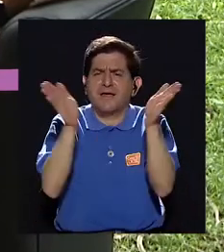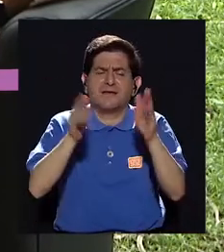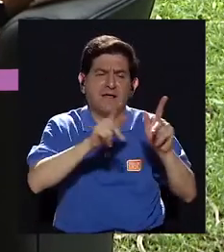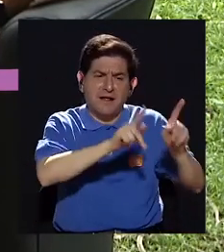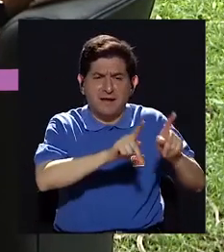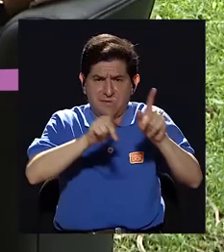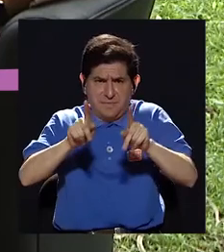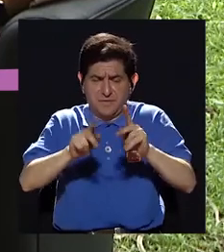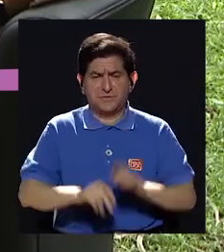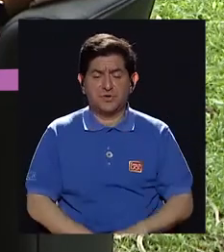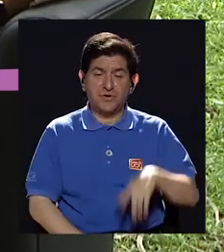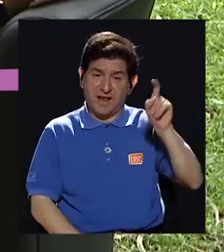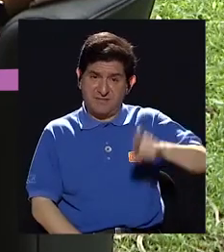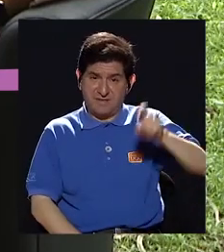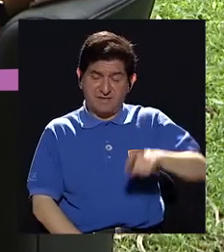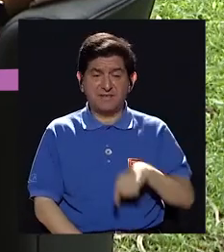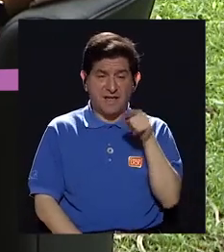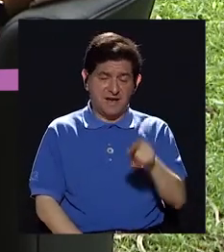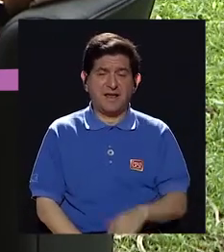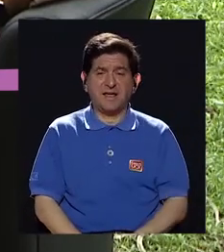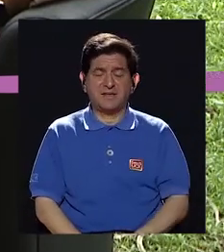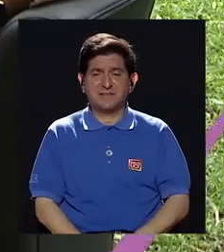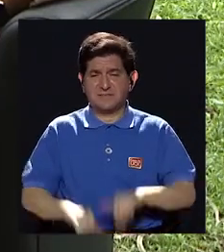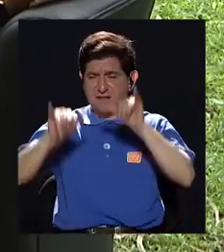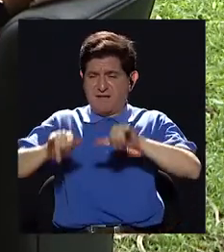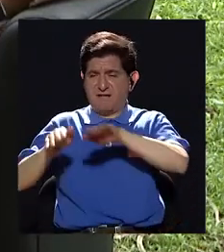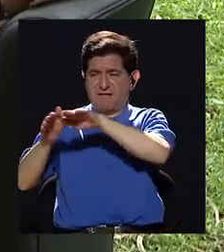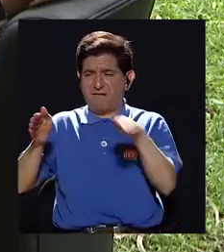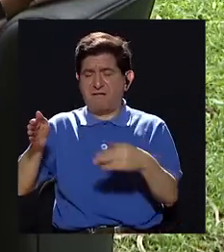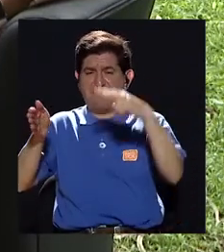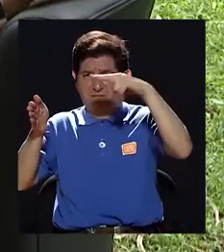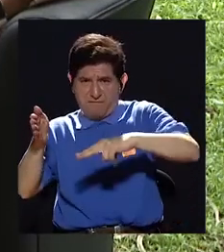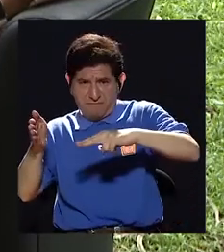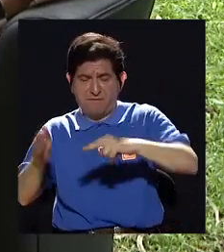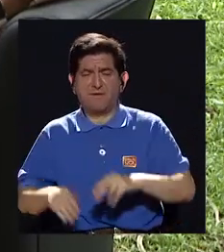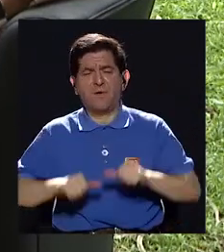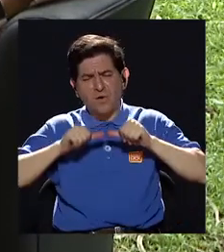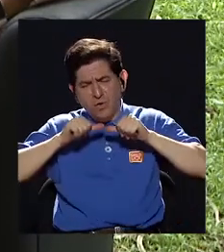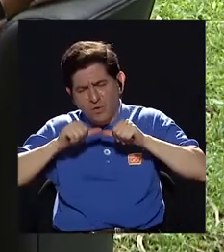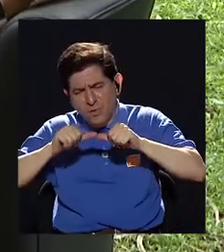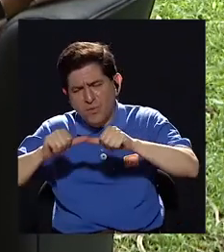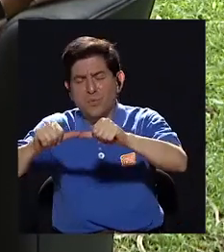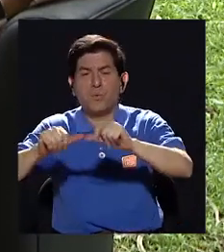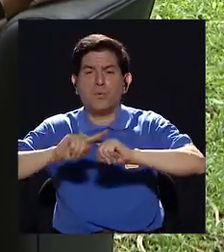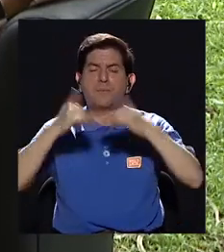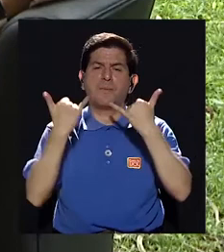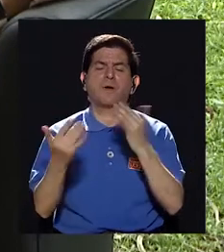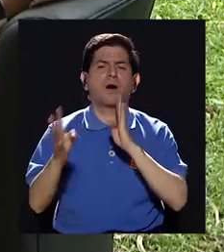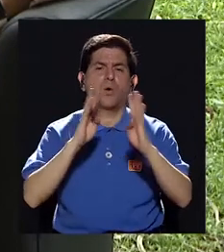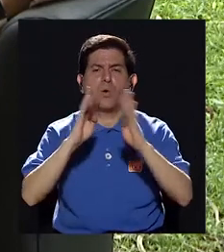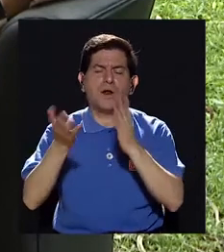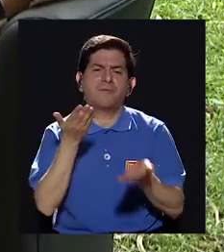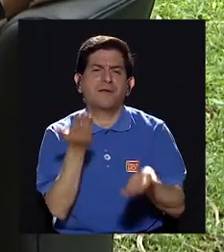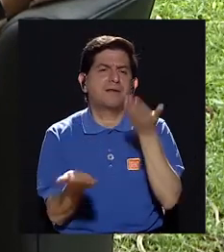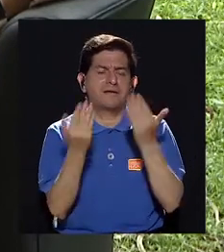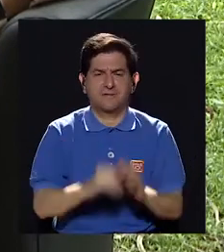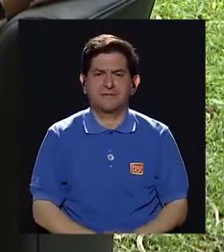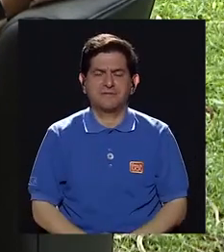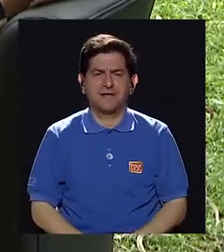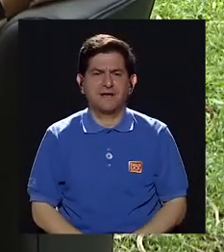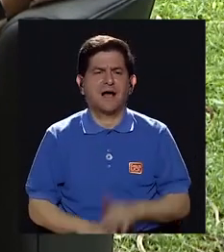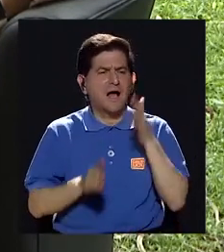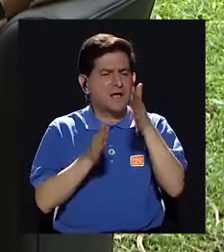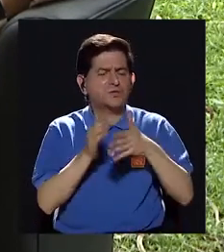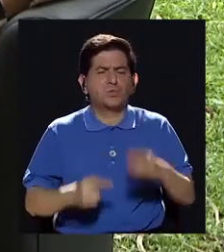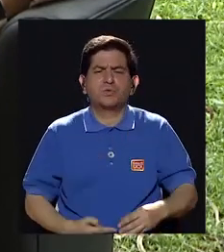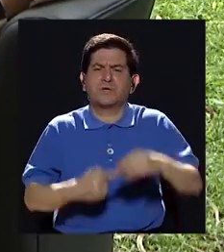generalidades de estas personas que requieren estos encamamientos prolongados. Y ahora me gustaría que conversáramos un poco sobre cuáles son